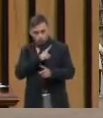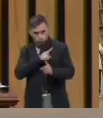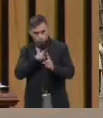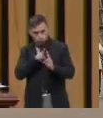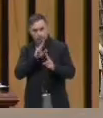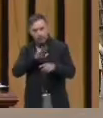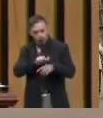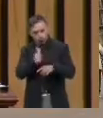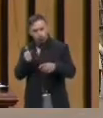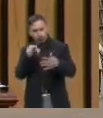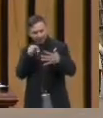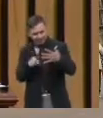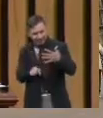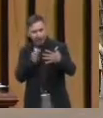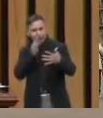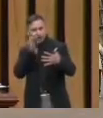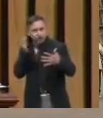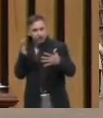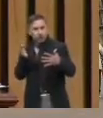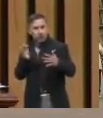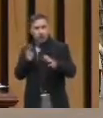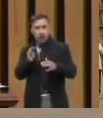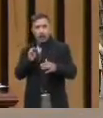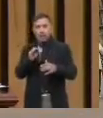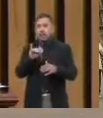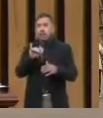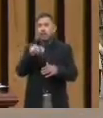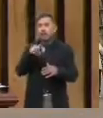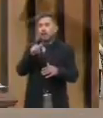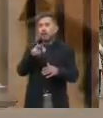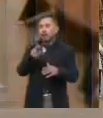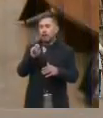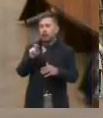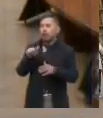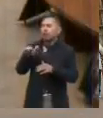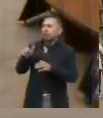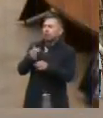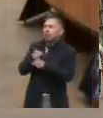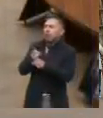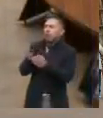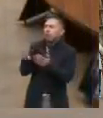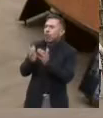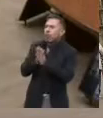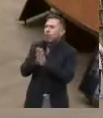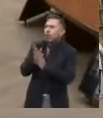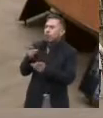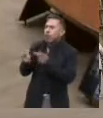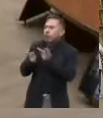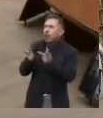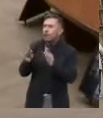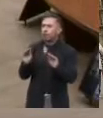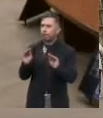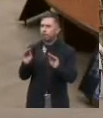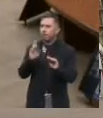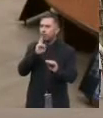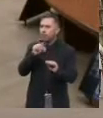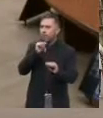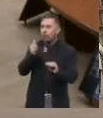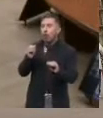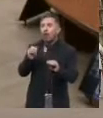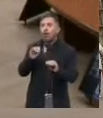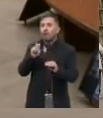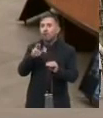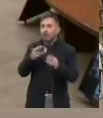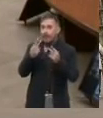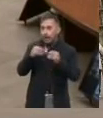está acreditado que algunos influencers no contestaron, aunque les pedimos información, o empresas, por favor.